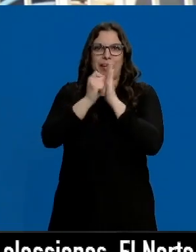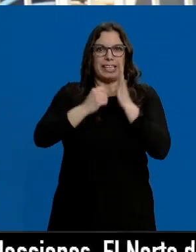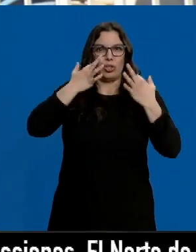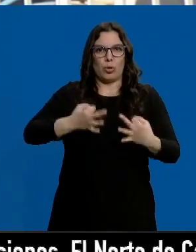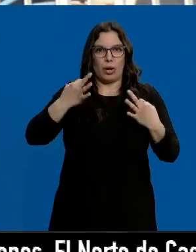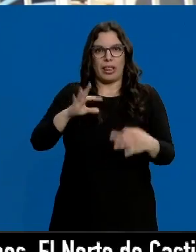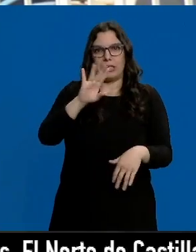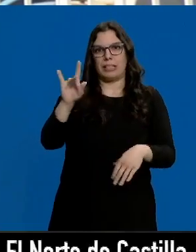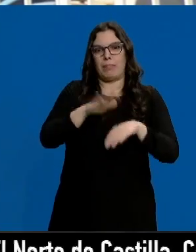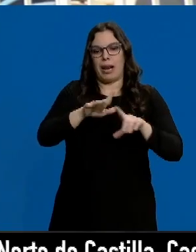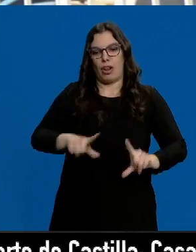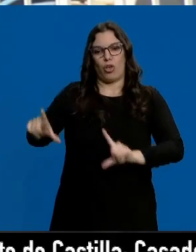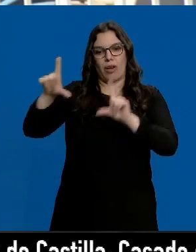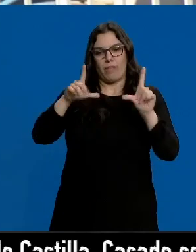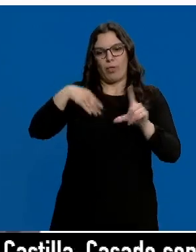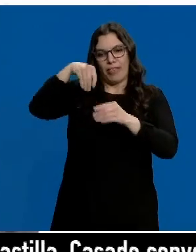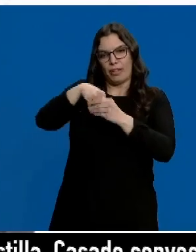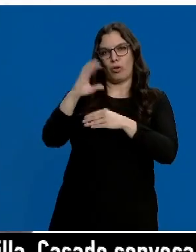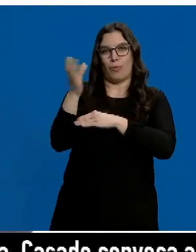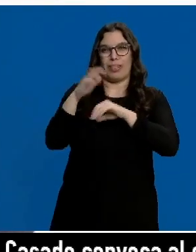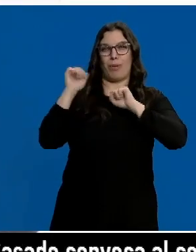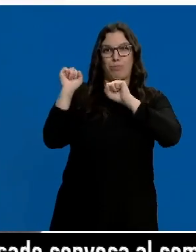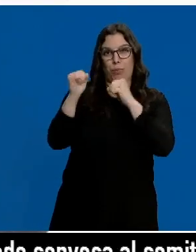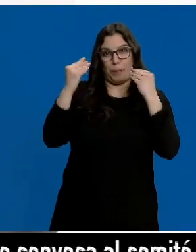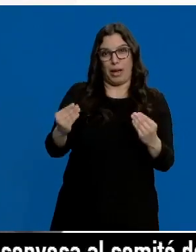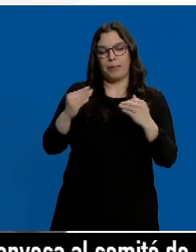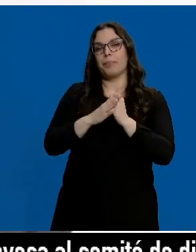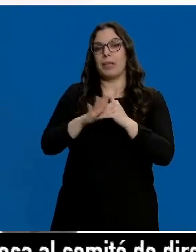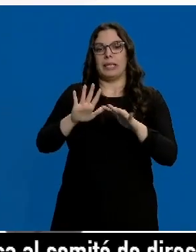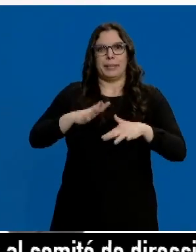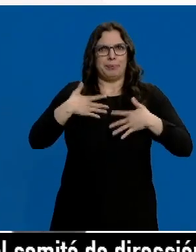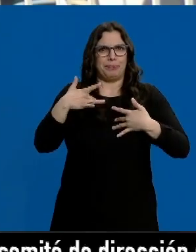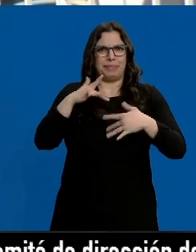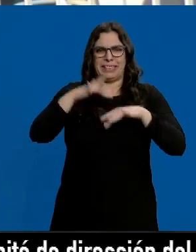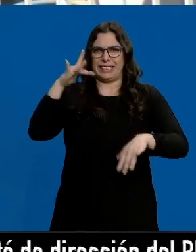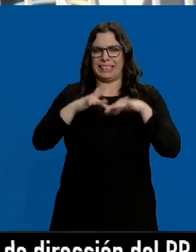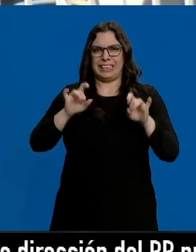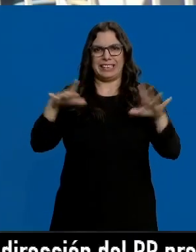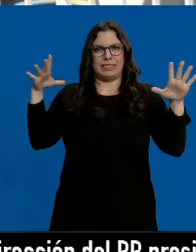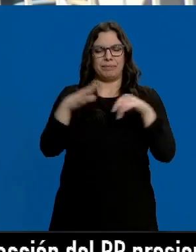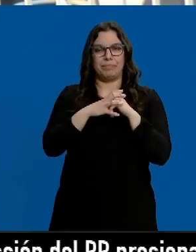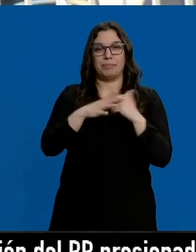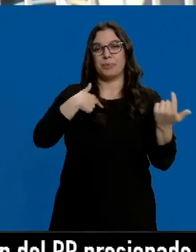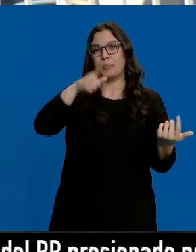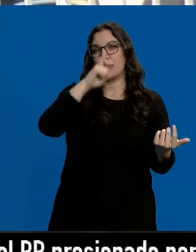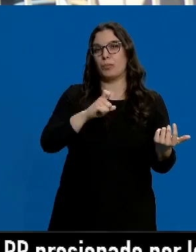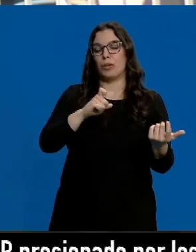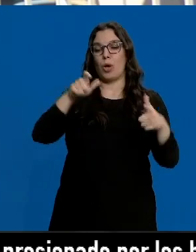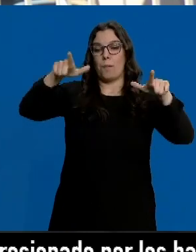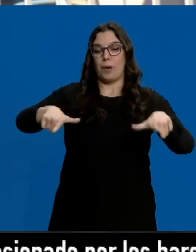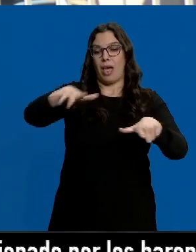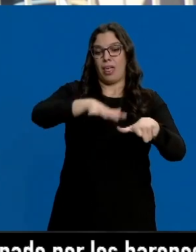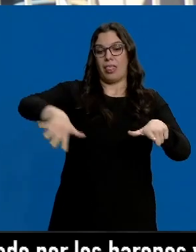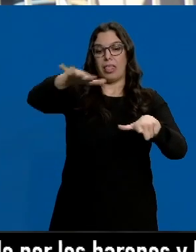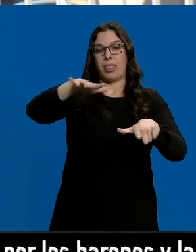para utilizar las radiografías en la ambulancia. Y las emociones estuvieron a flor de piel. Recuerdo en una plaza de un